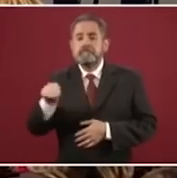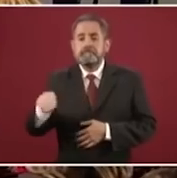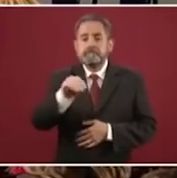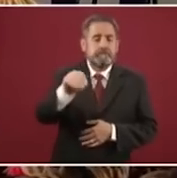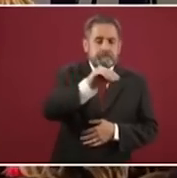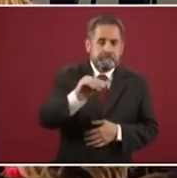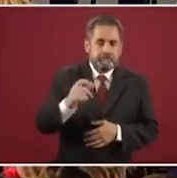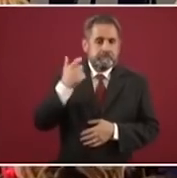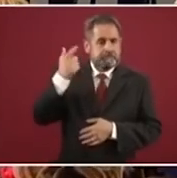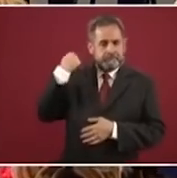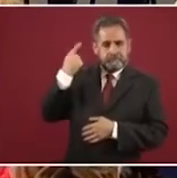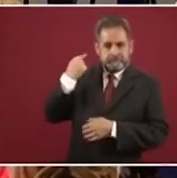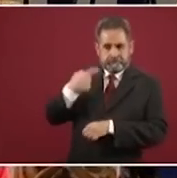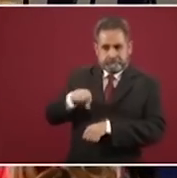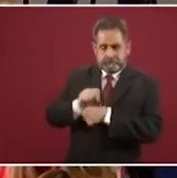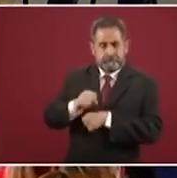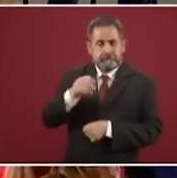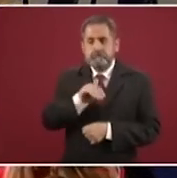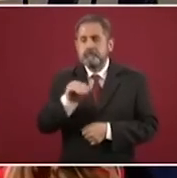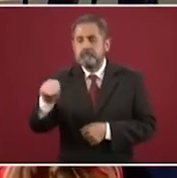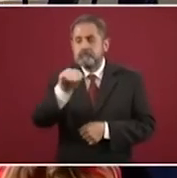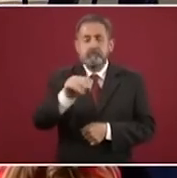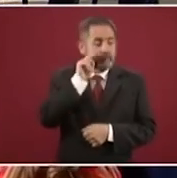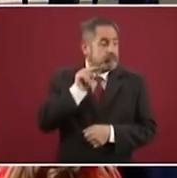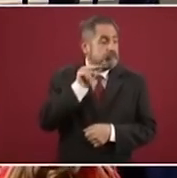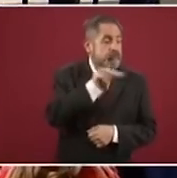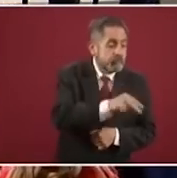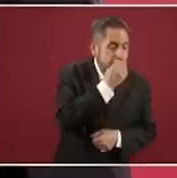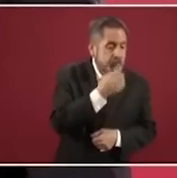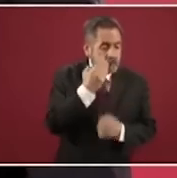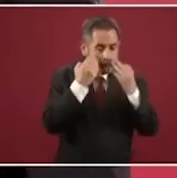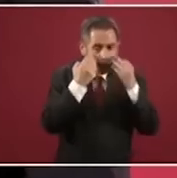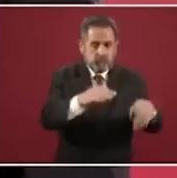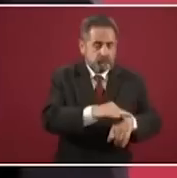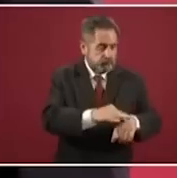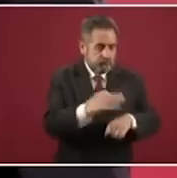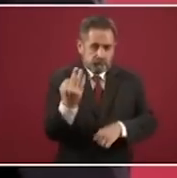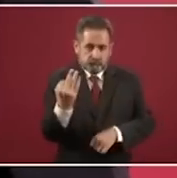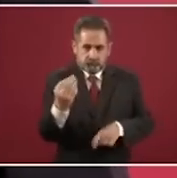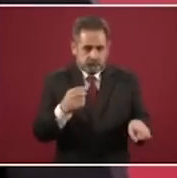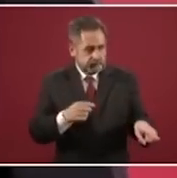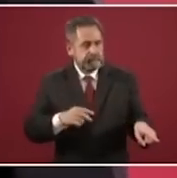anterior de fin de semana ya pasé a una escuela donde